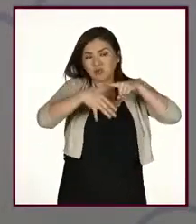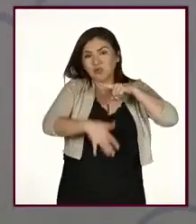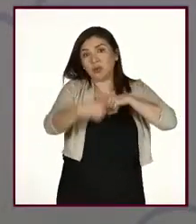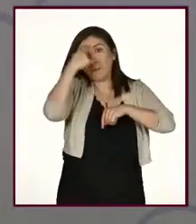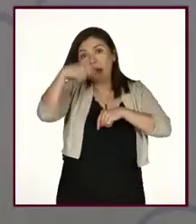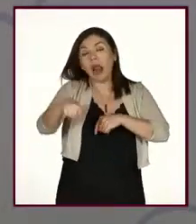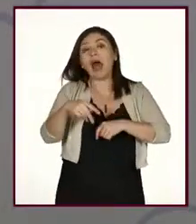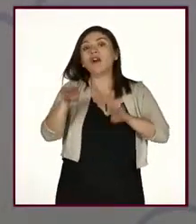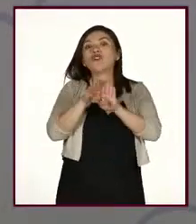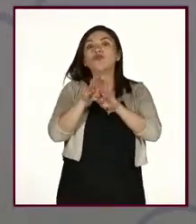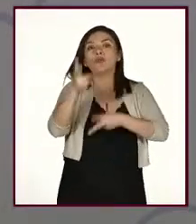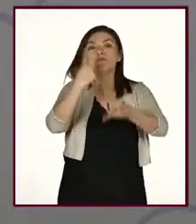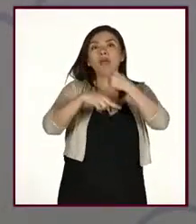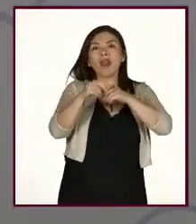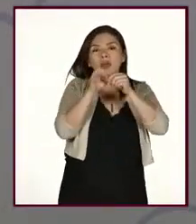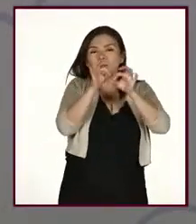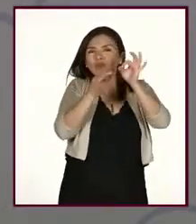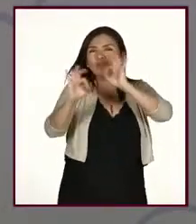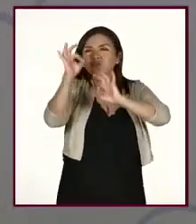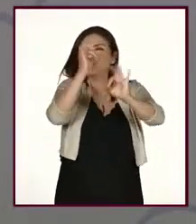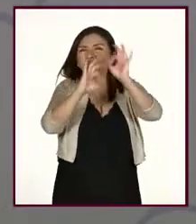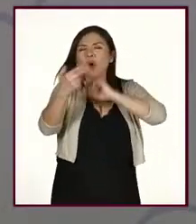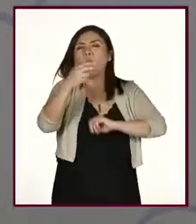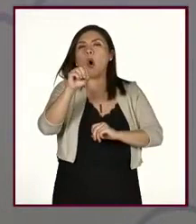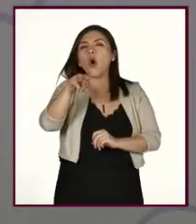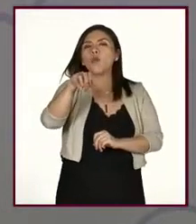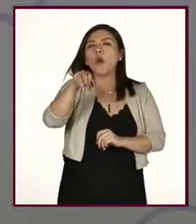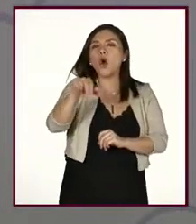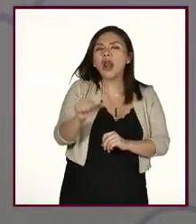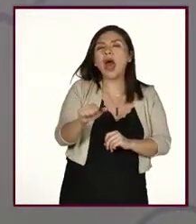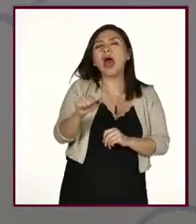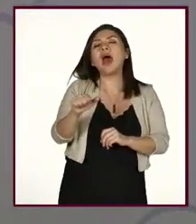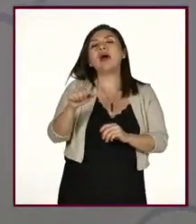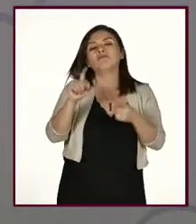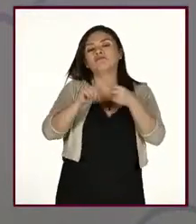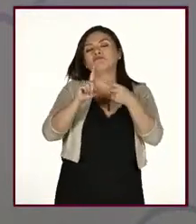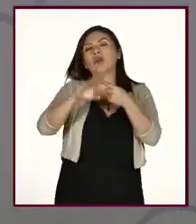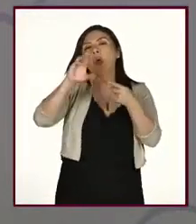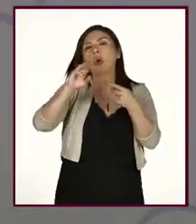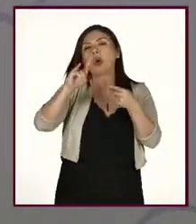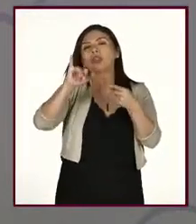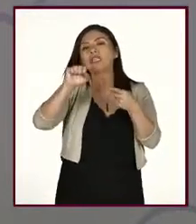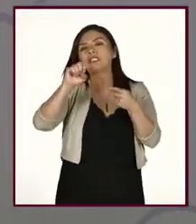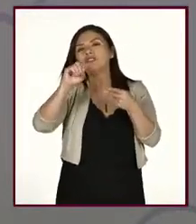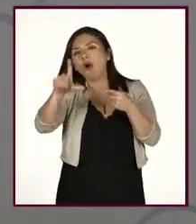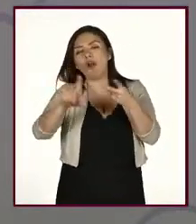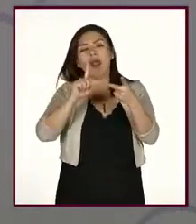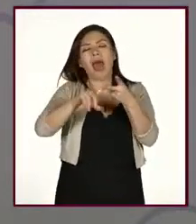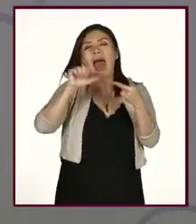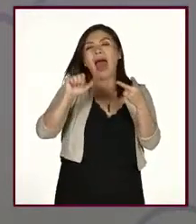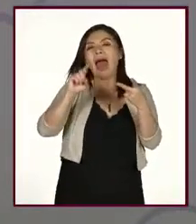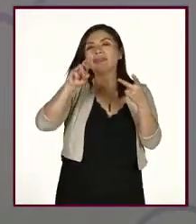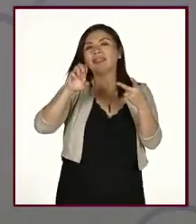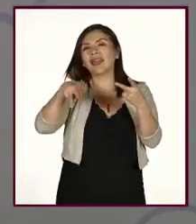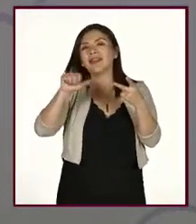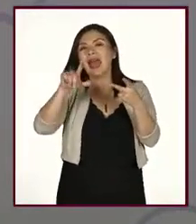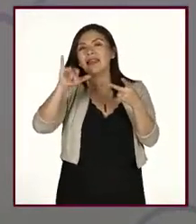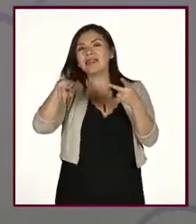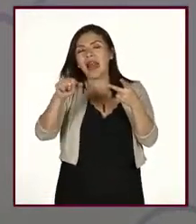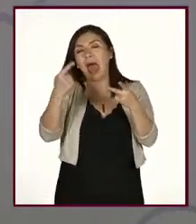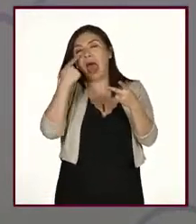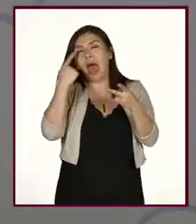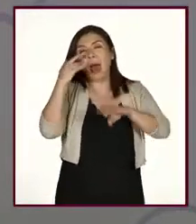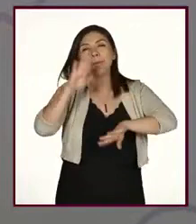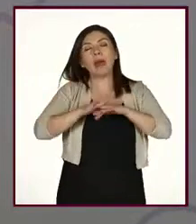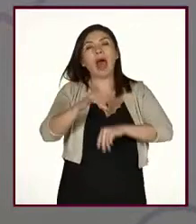se liberen en las glándulas suprarrenales hormonas del estrés, como el cortisol, la adrenalina, sí, que son las que nos ponen. También con